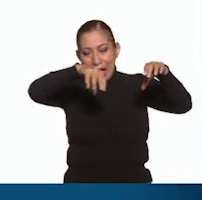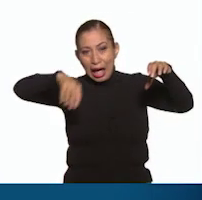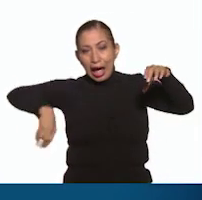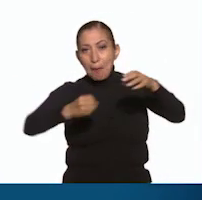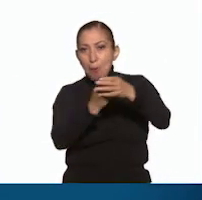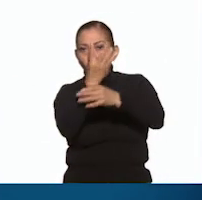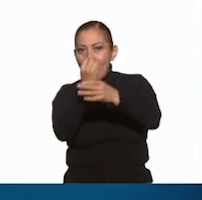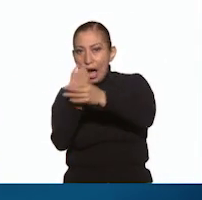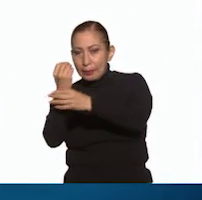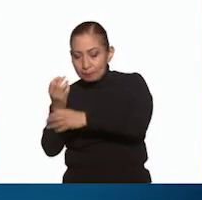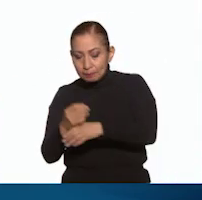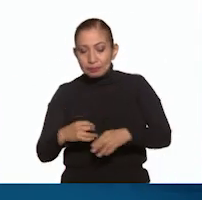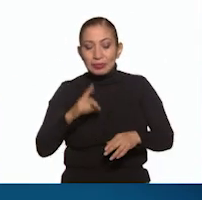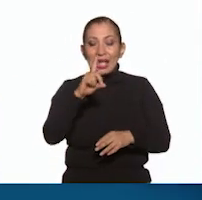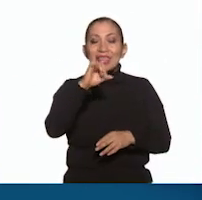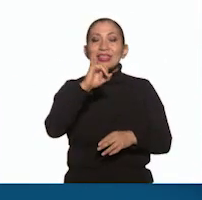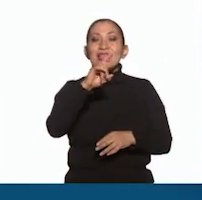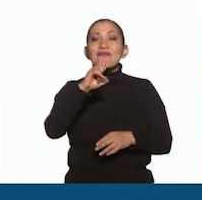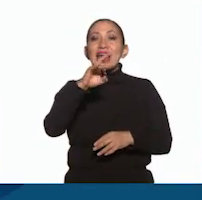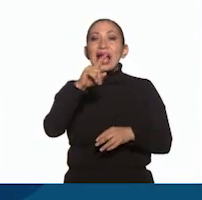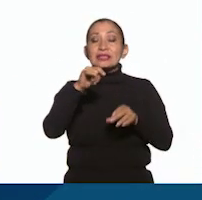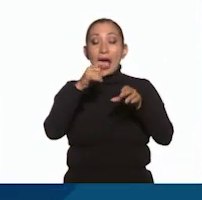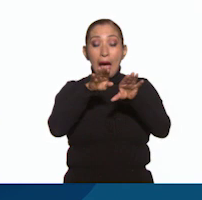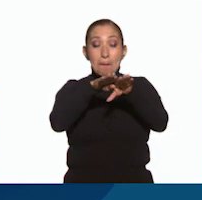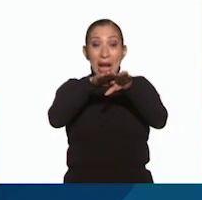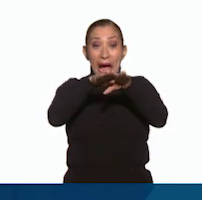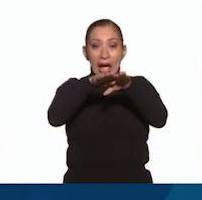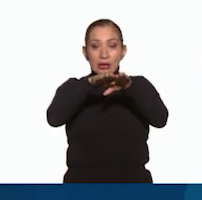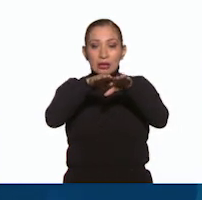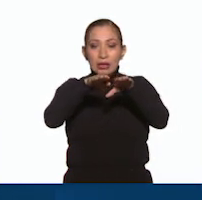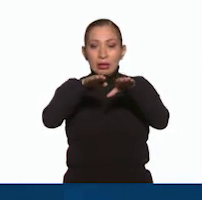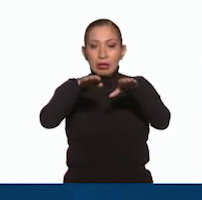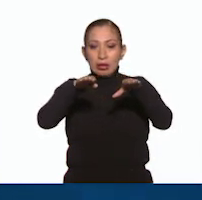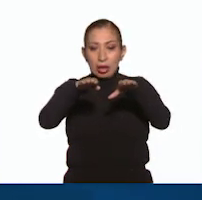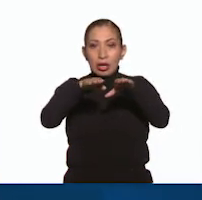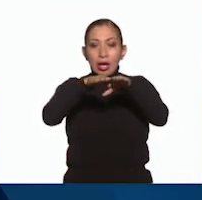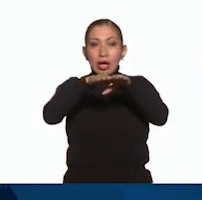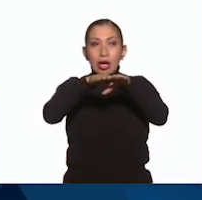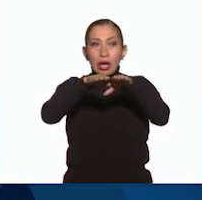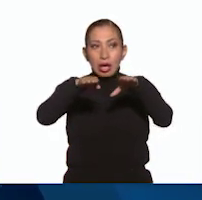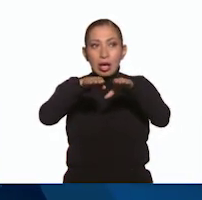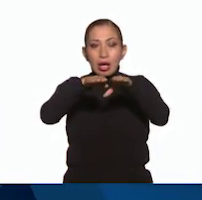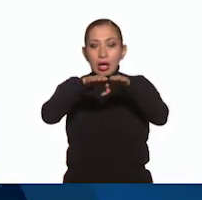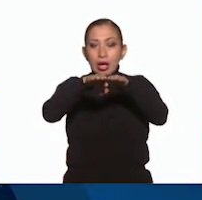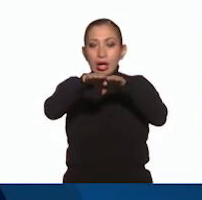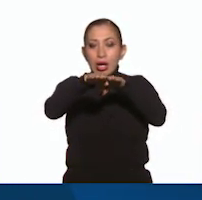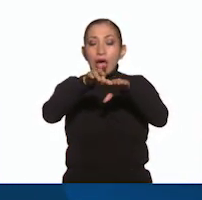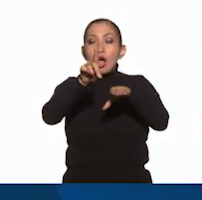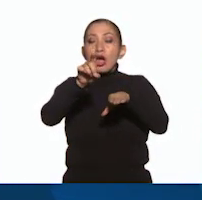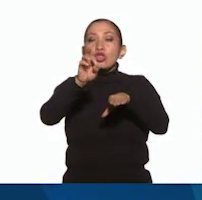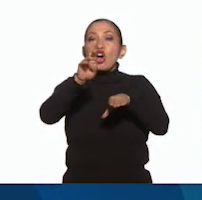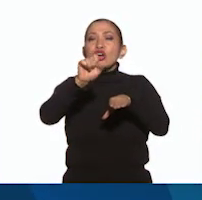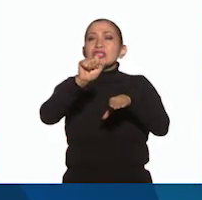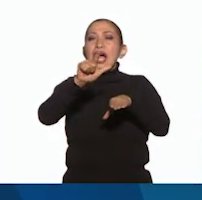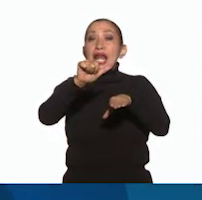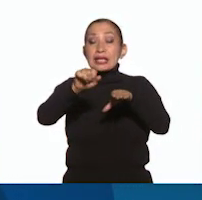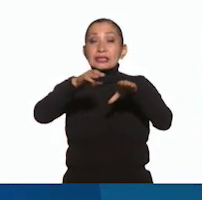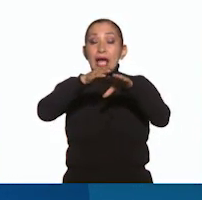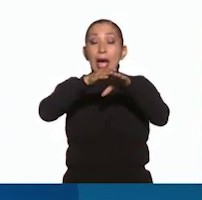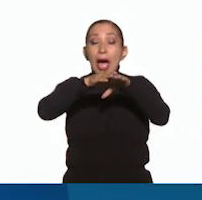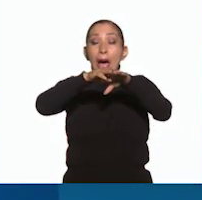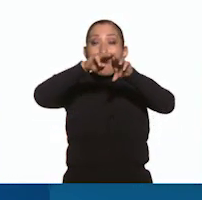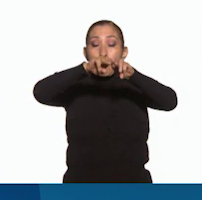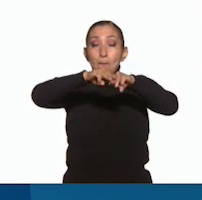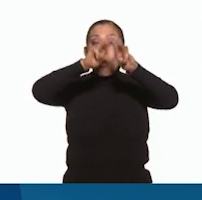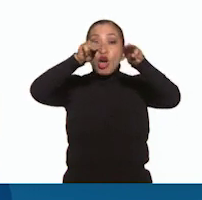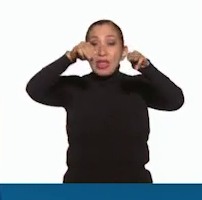México. La divergencia es separación de 2 placas. Estas, al separarse, generan dorsales. Estas dorsales son montañas submarinas, como